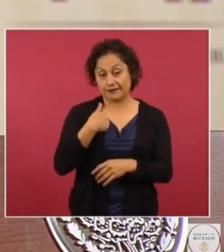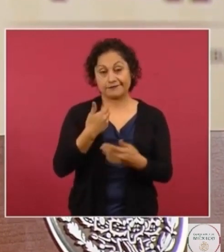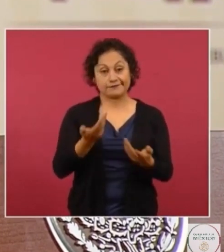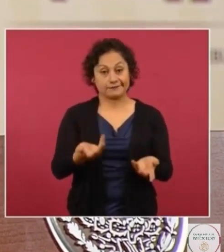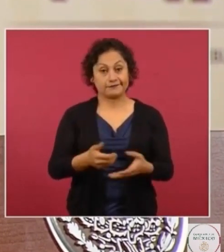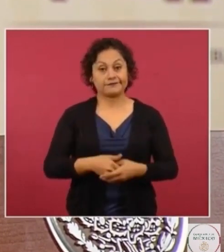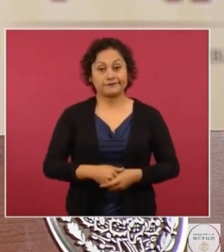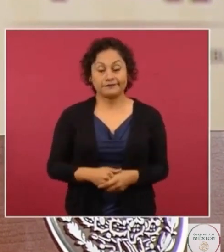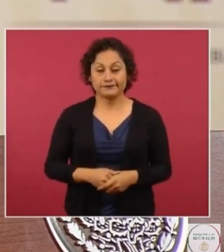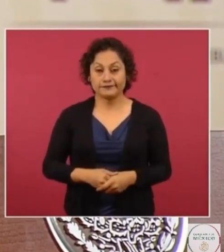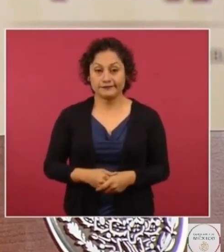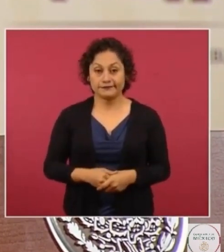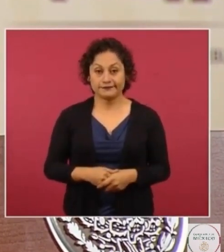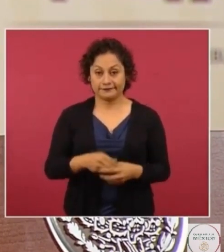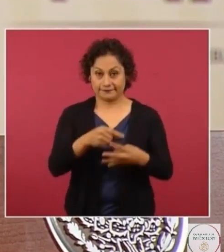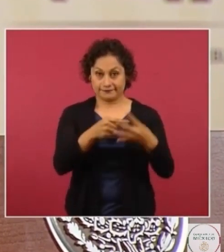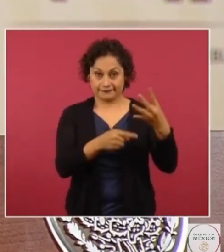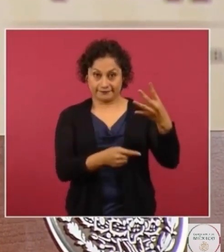la primera